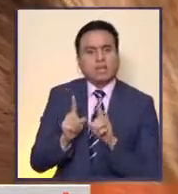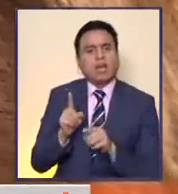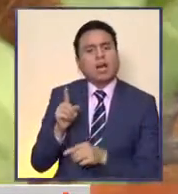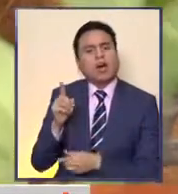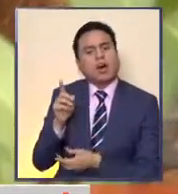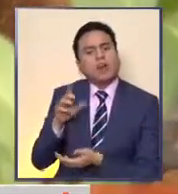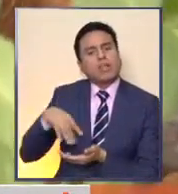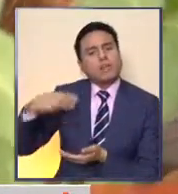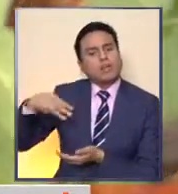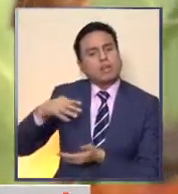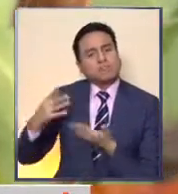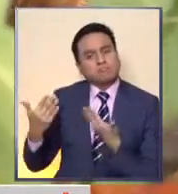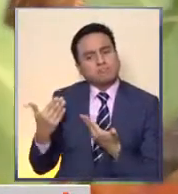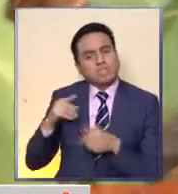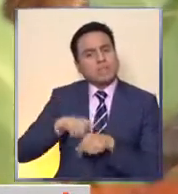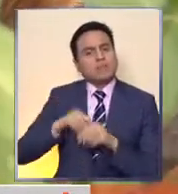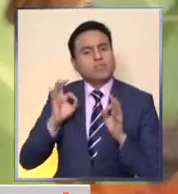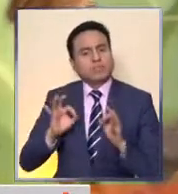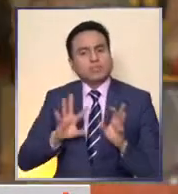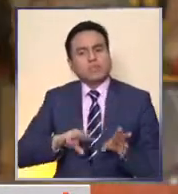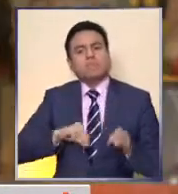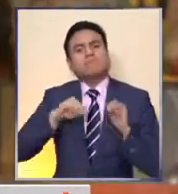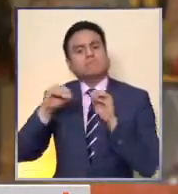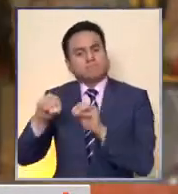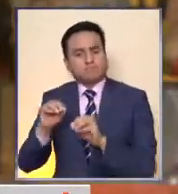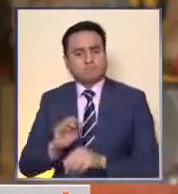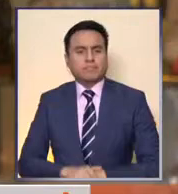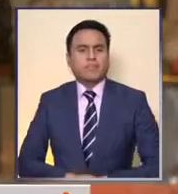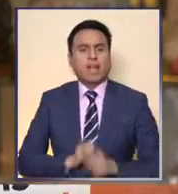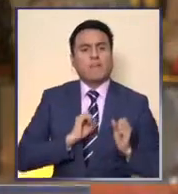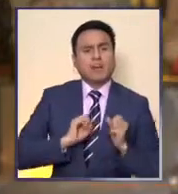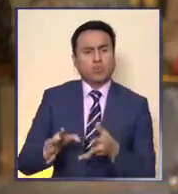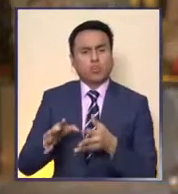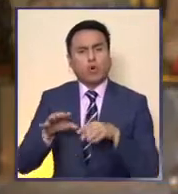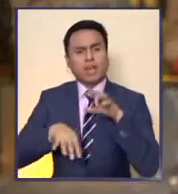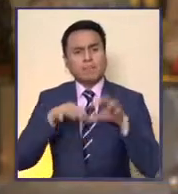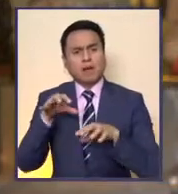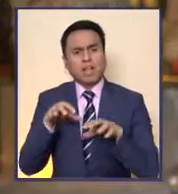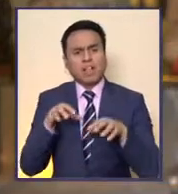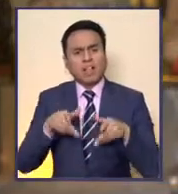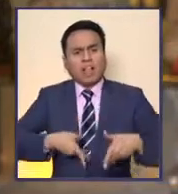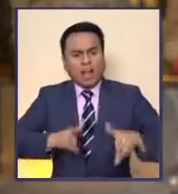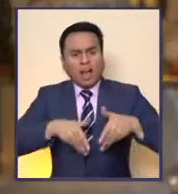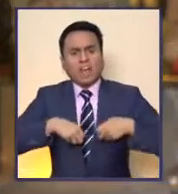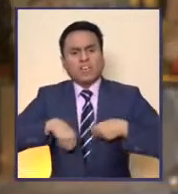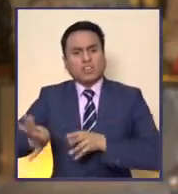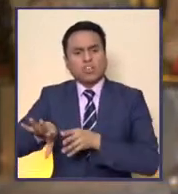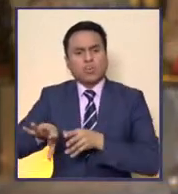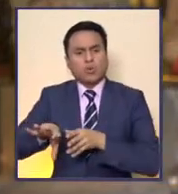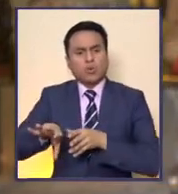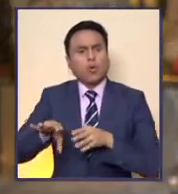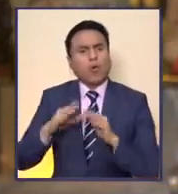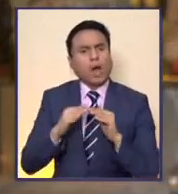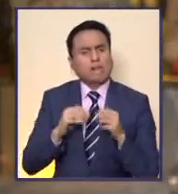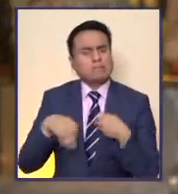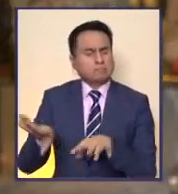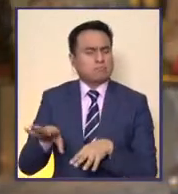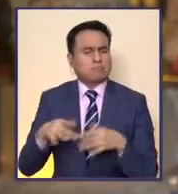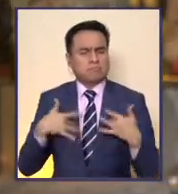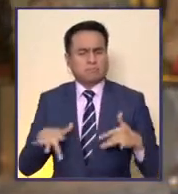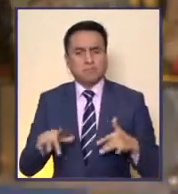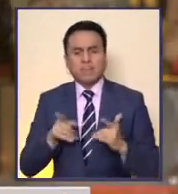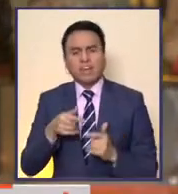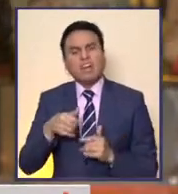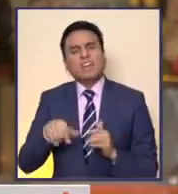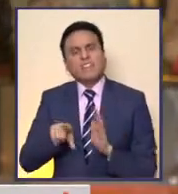tiempo suficiente que permita la reubicación. El abandono de un animal, tanto en la vía pública como en el propio hogar, está sancionado como un